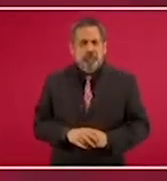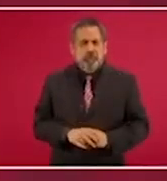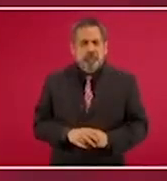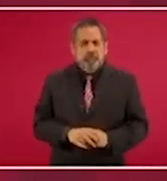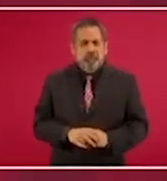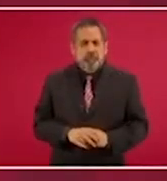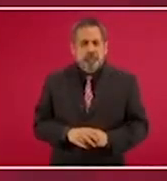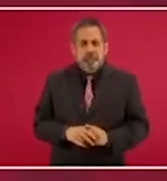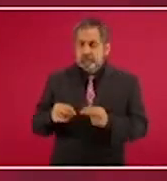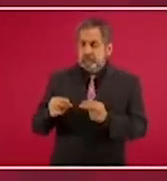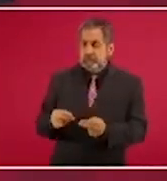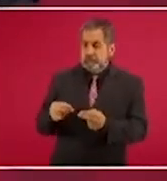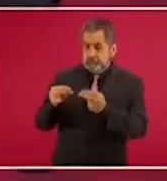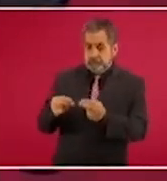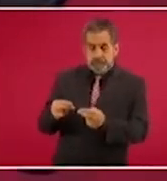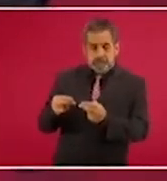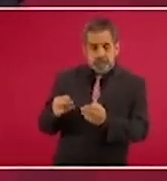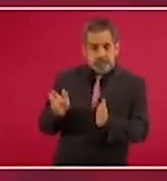micro